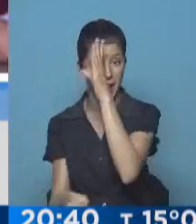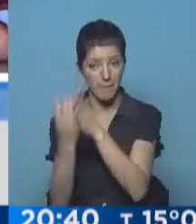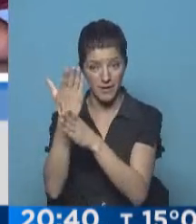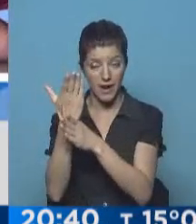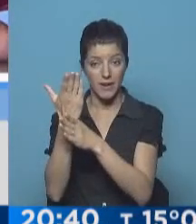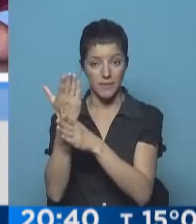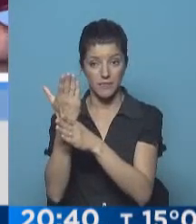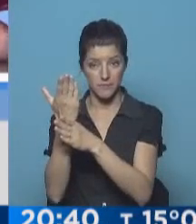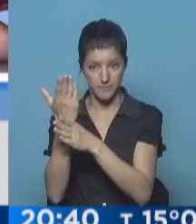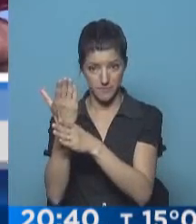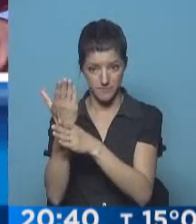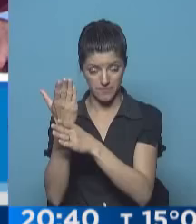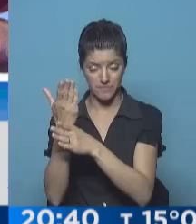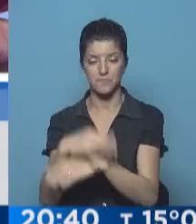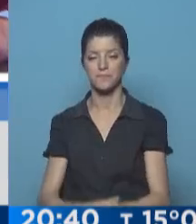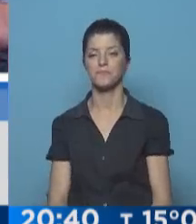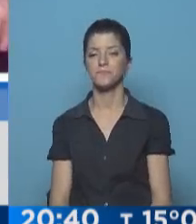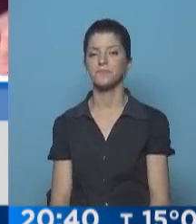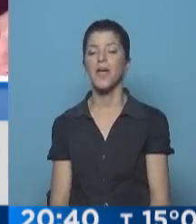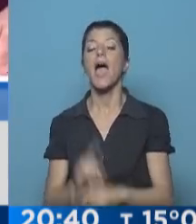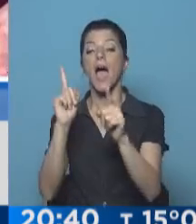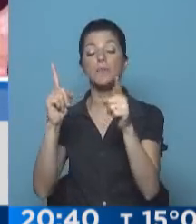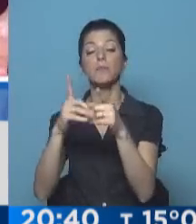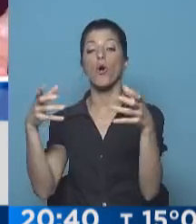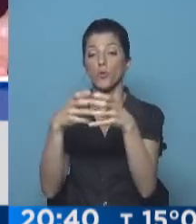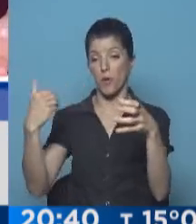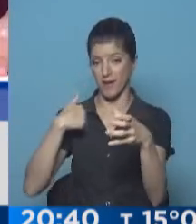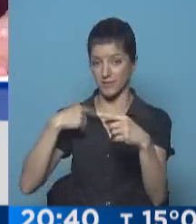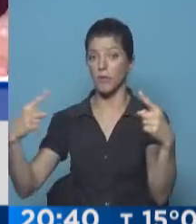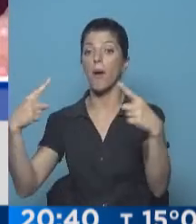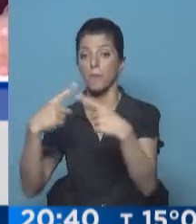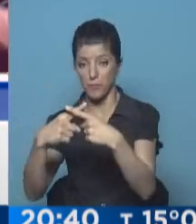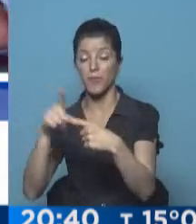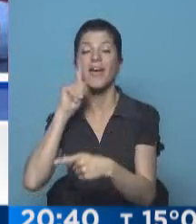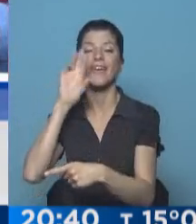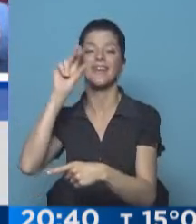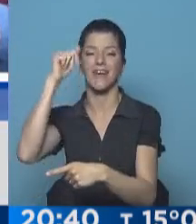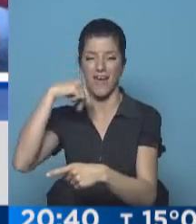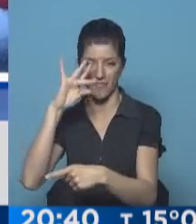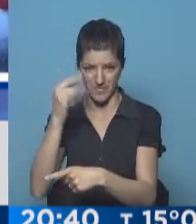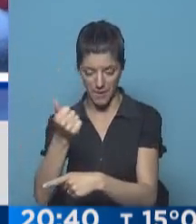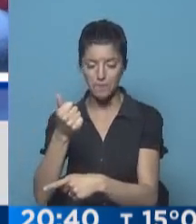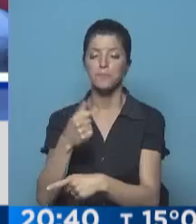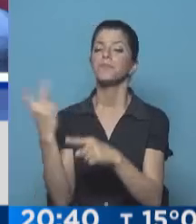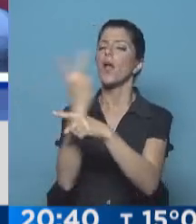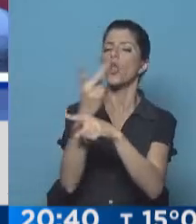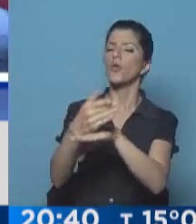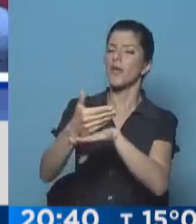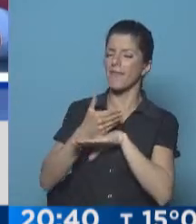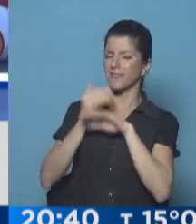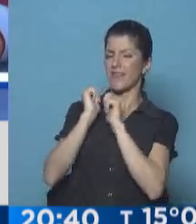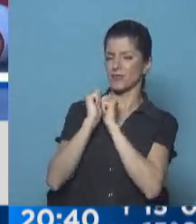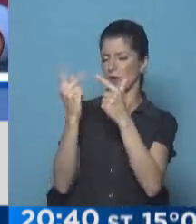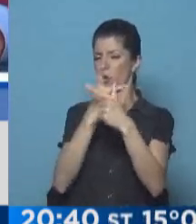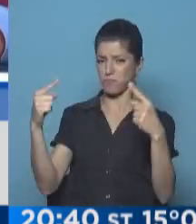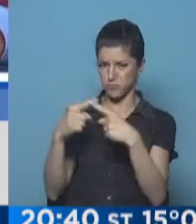Millenium de cardif allí Los Pumas se enfrentarán decíamos a Irlanda el historial entre ambas selecciones